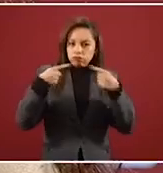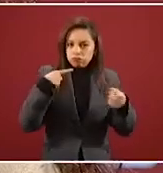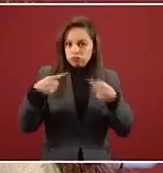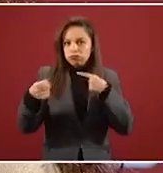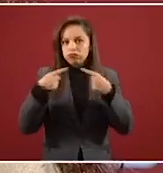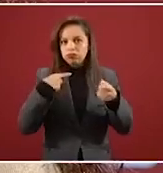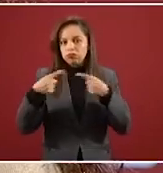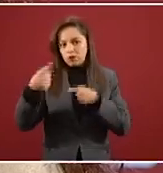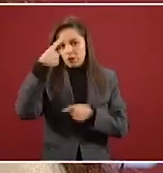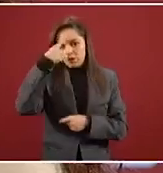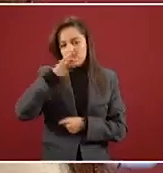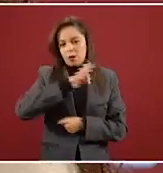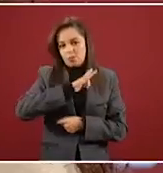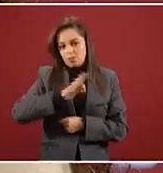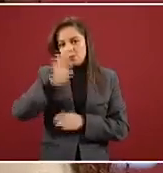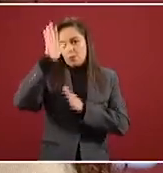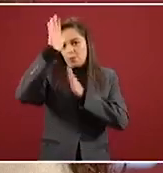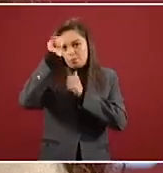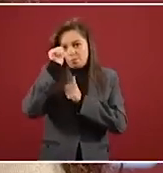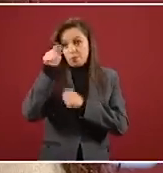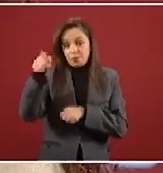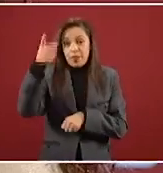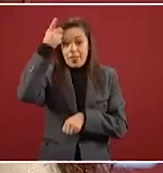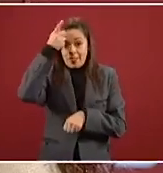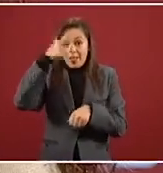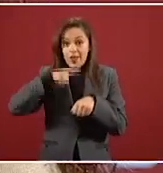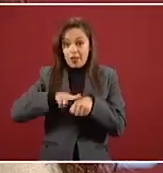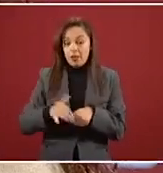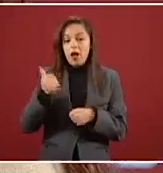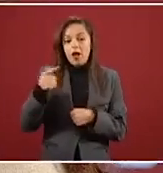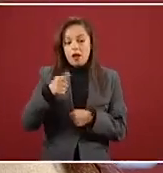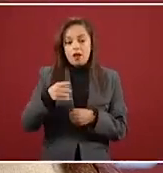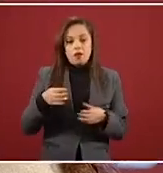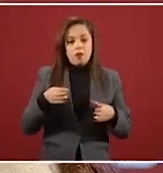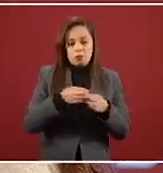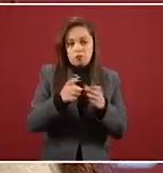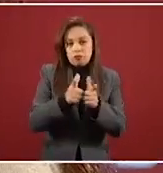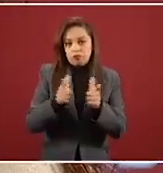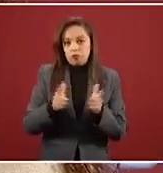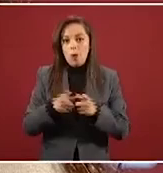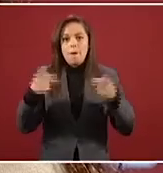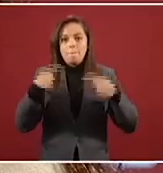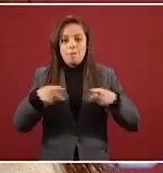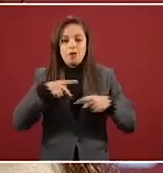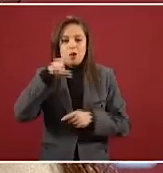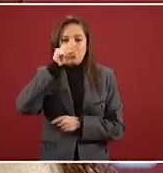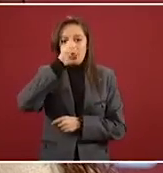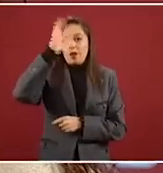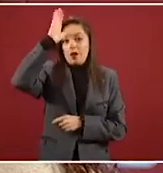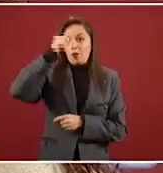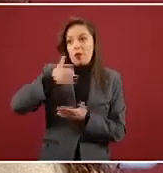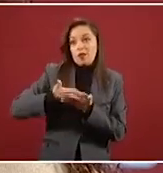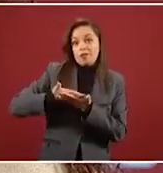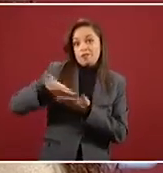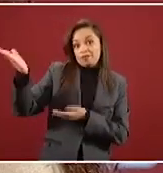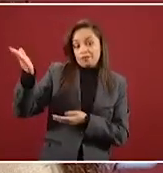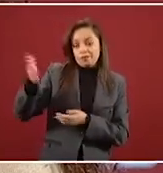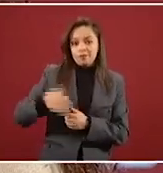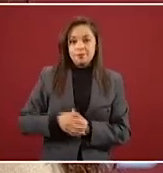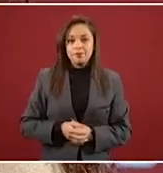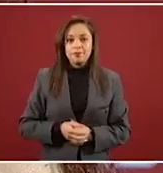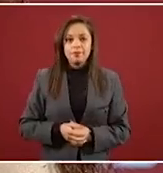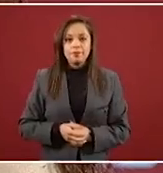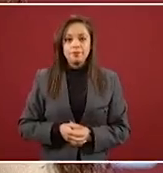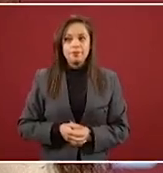el caso de la directora y de los grupos inconformes. También existe ya